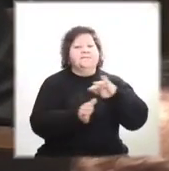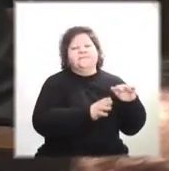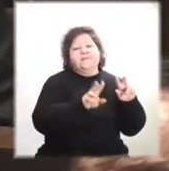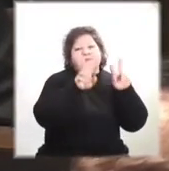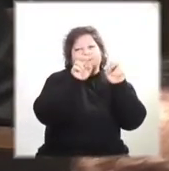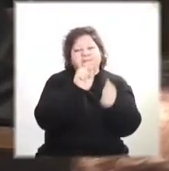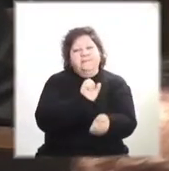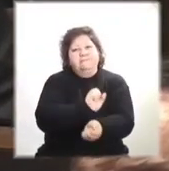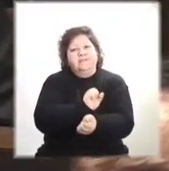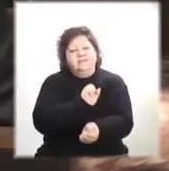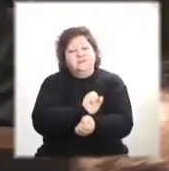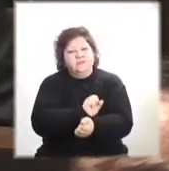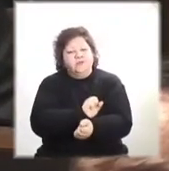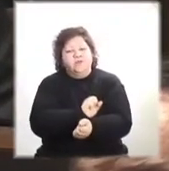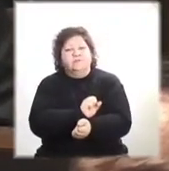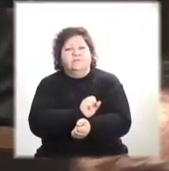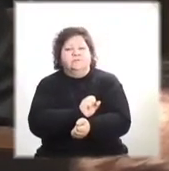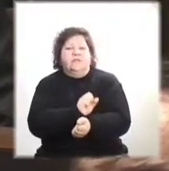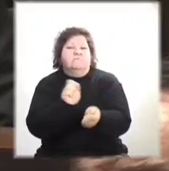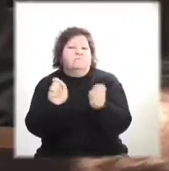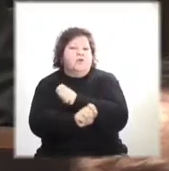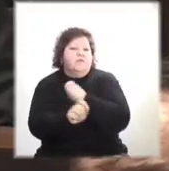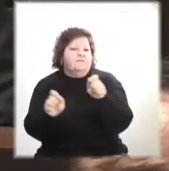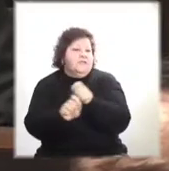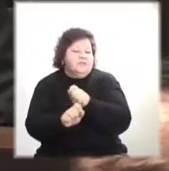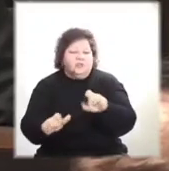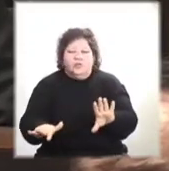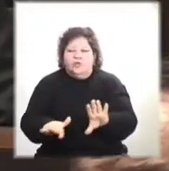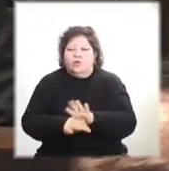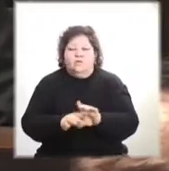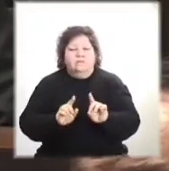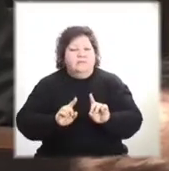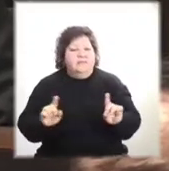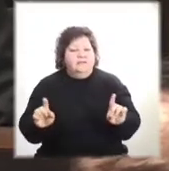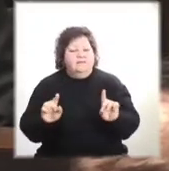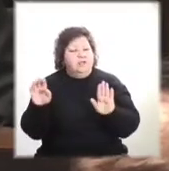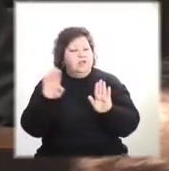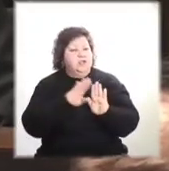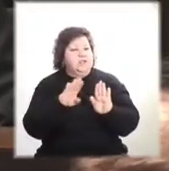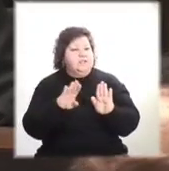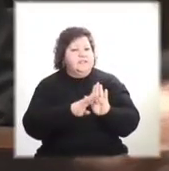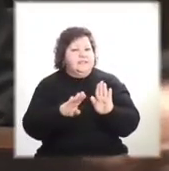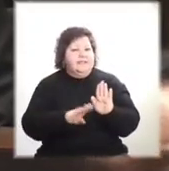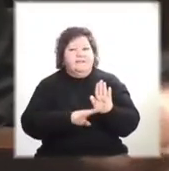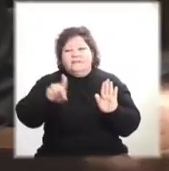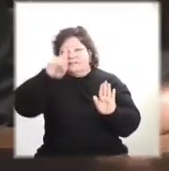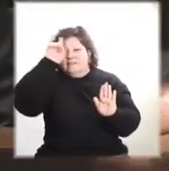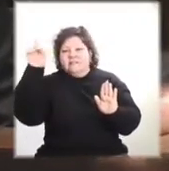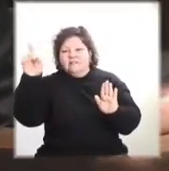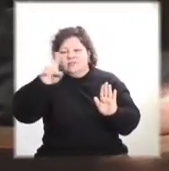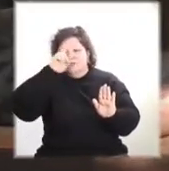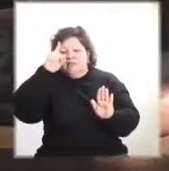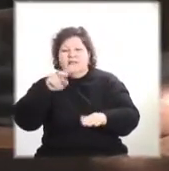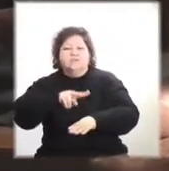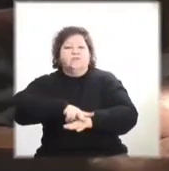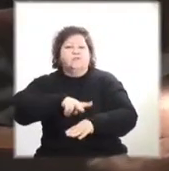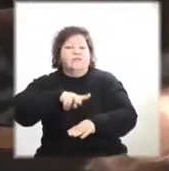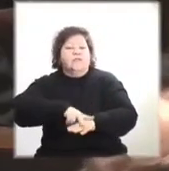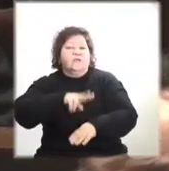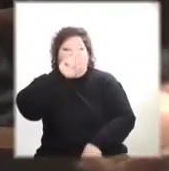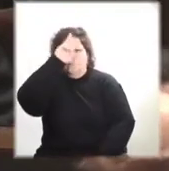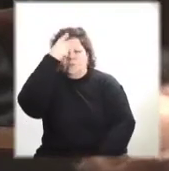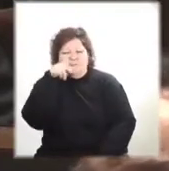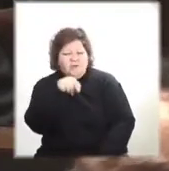las modificaciones proyectadas no resultan compatibles con los estándares internacionales que suscribe el Uruguay. Ahora,